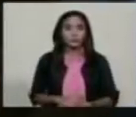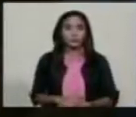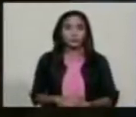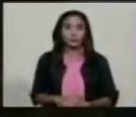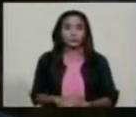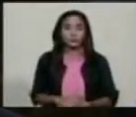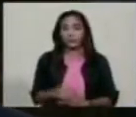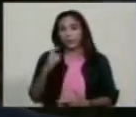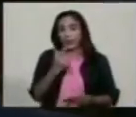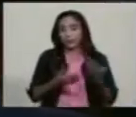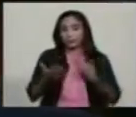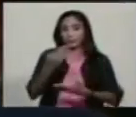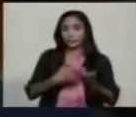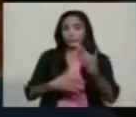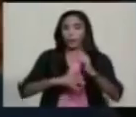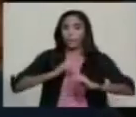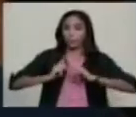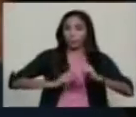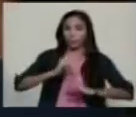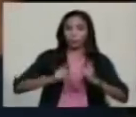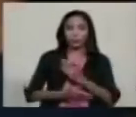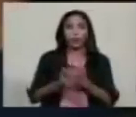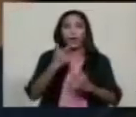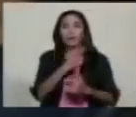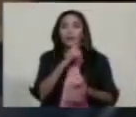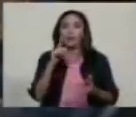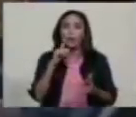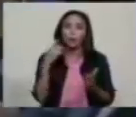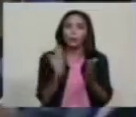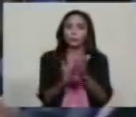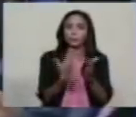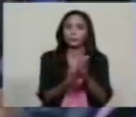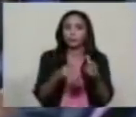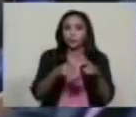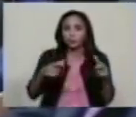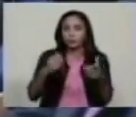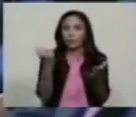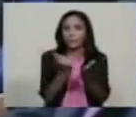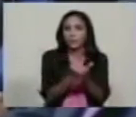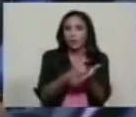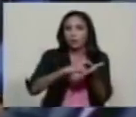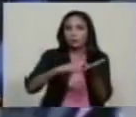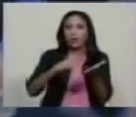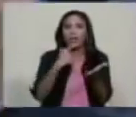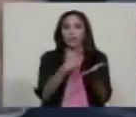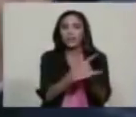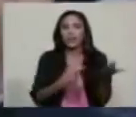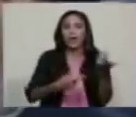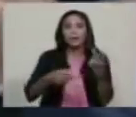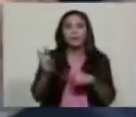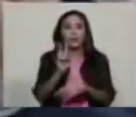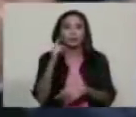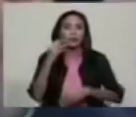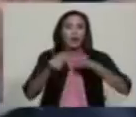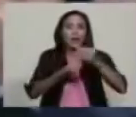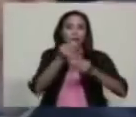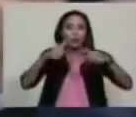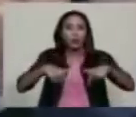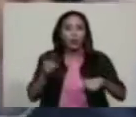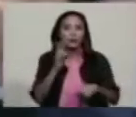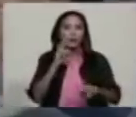se llene de productos Made in Venezuela, se llene de productos de calidad, hechos por manos